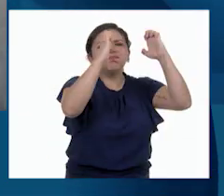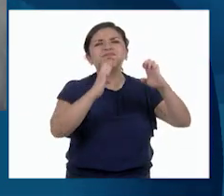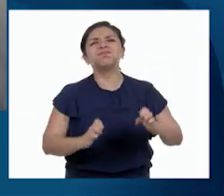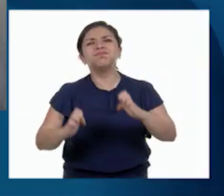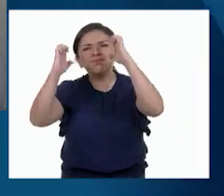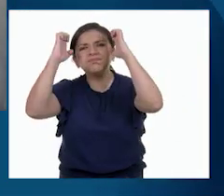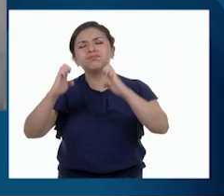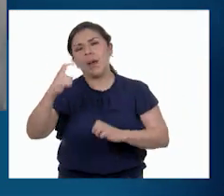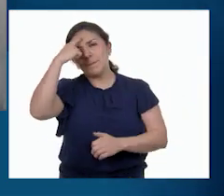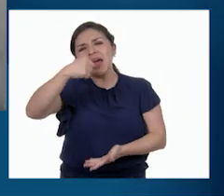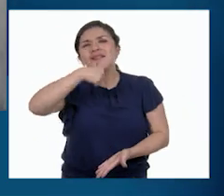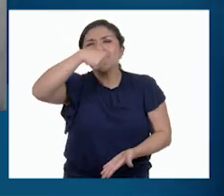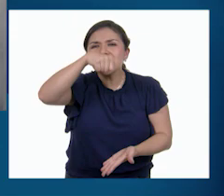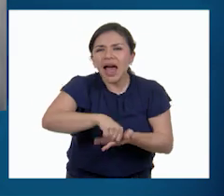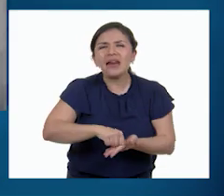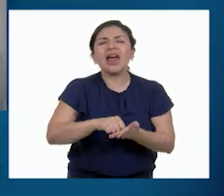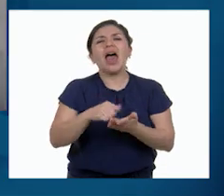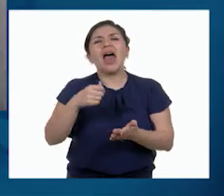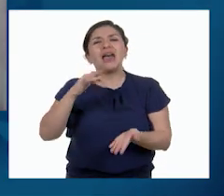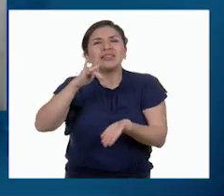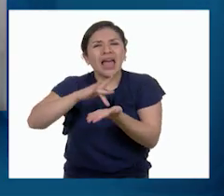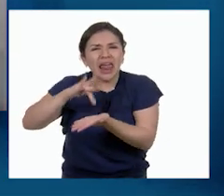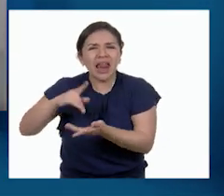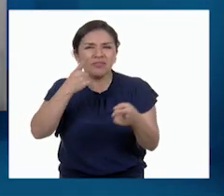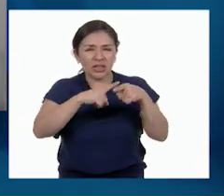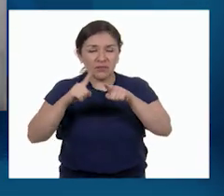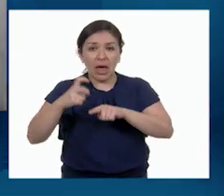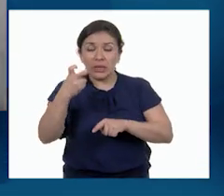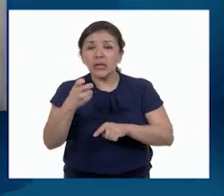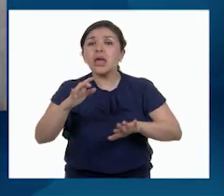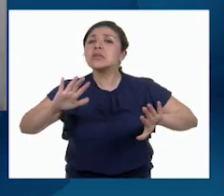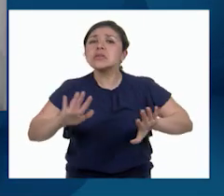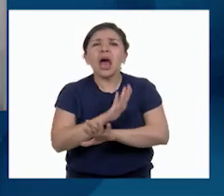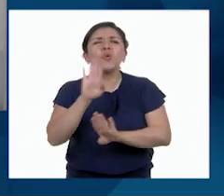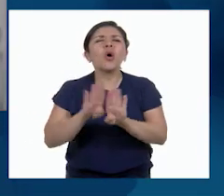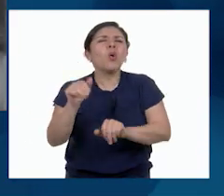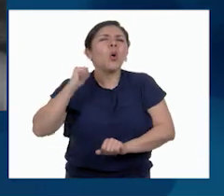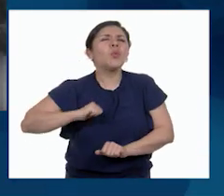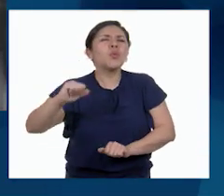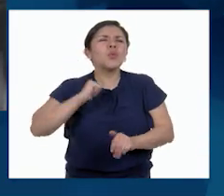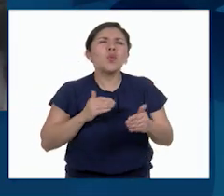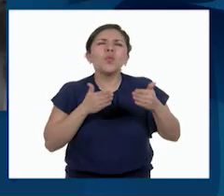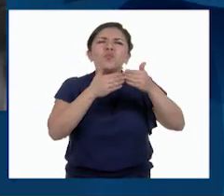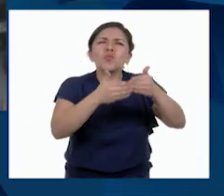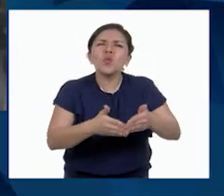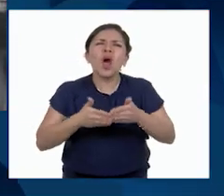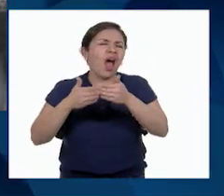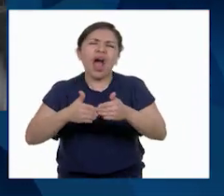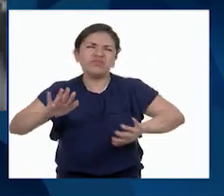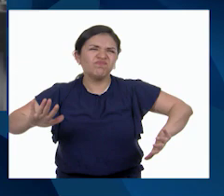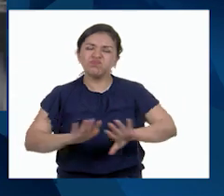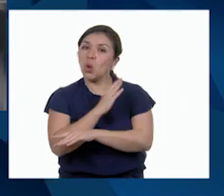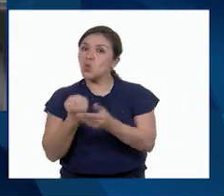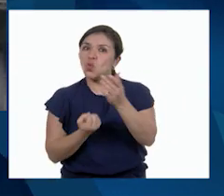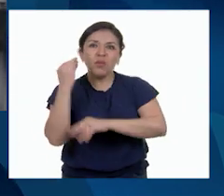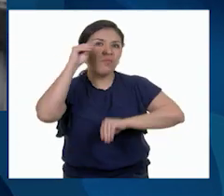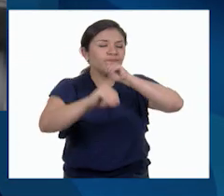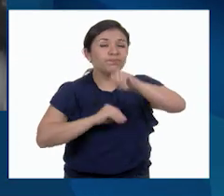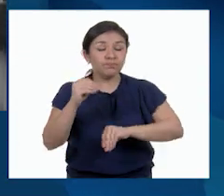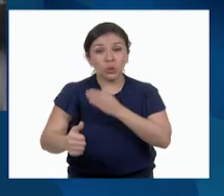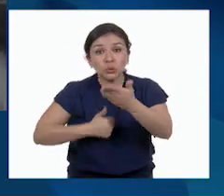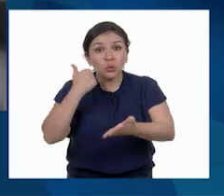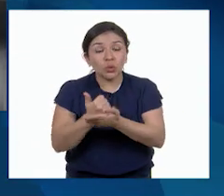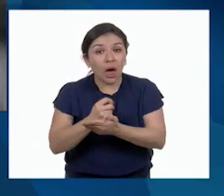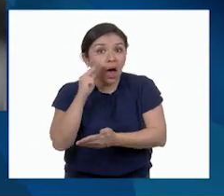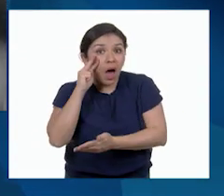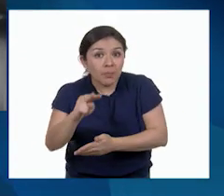faros, correos y telégrafos. Se sustituyen los viejos muelles fiscales por unos nuevos y la ciudad